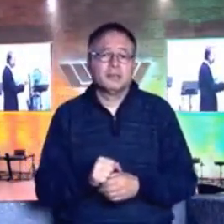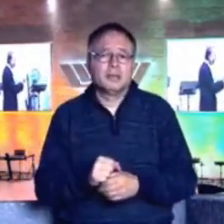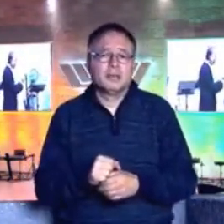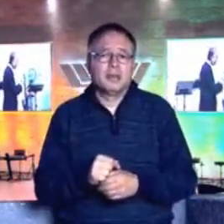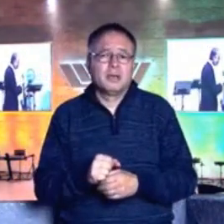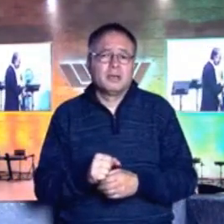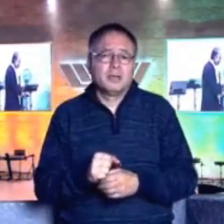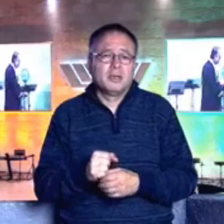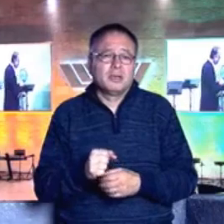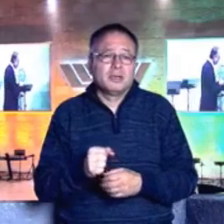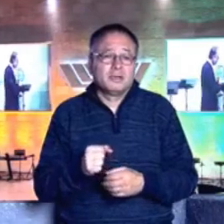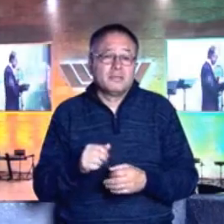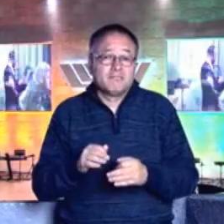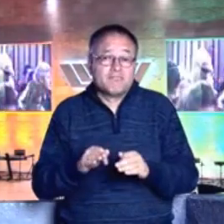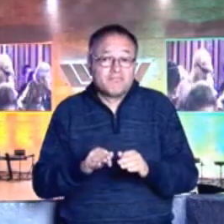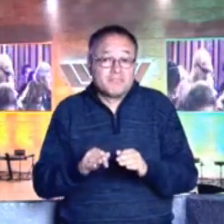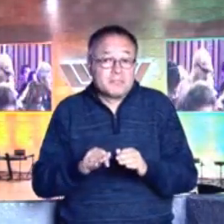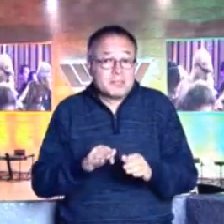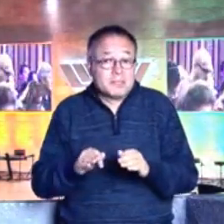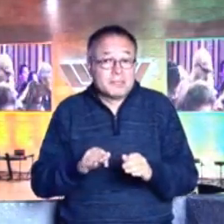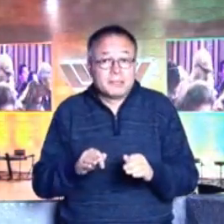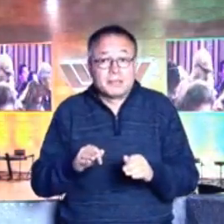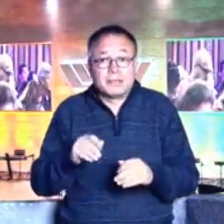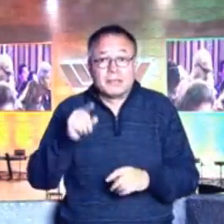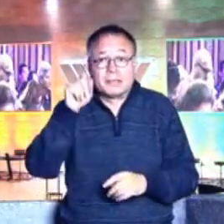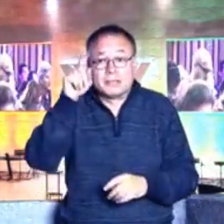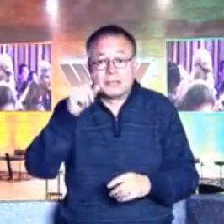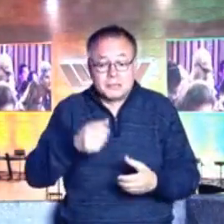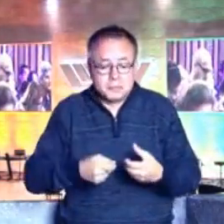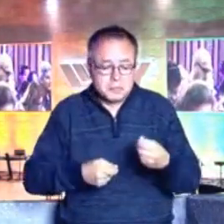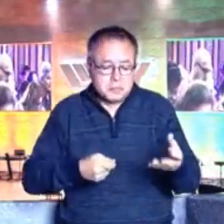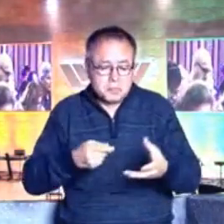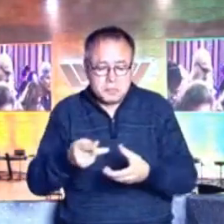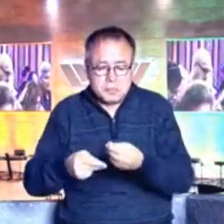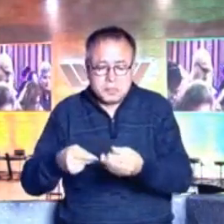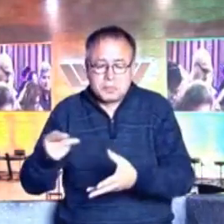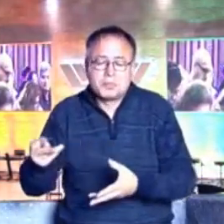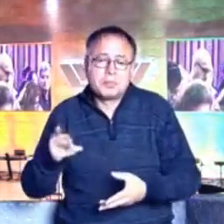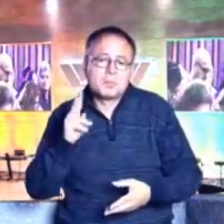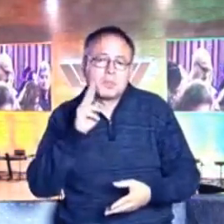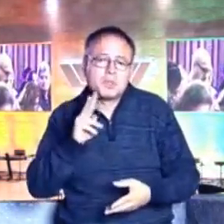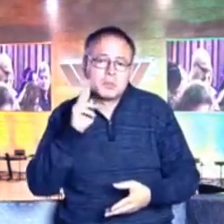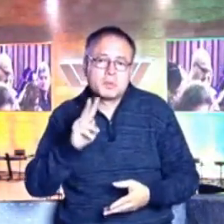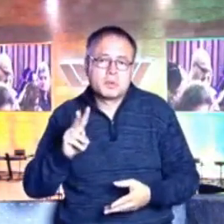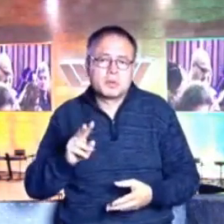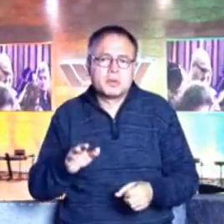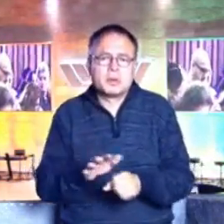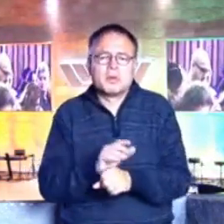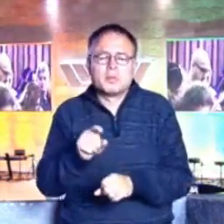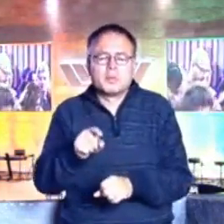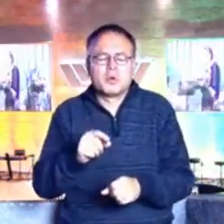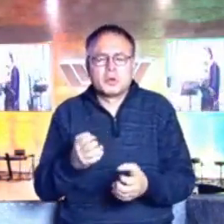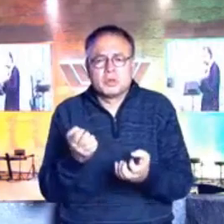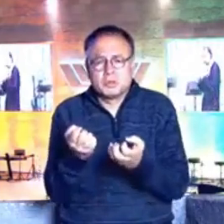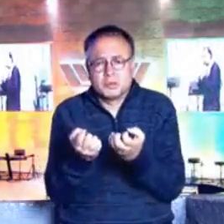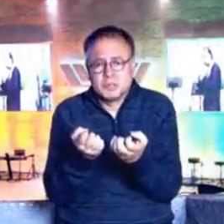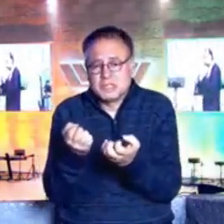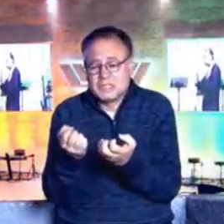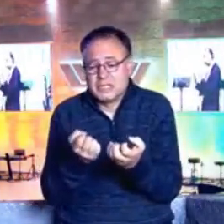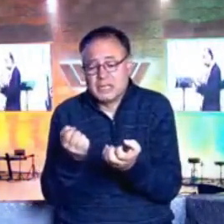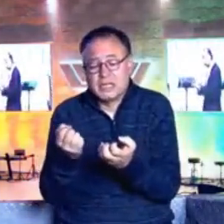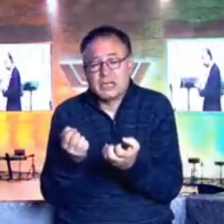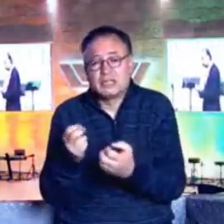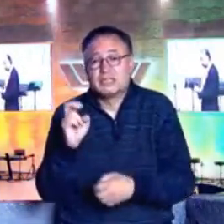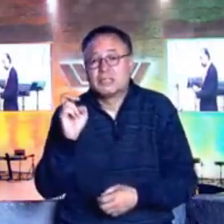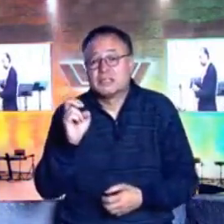tu generosidad porque tú nos estás entrenando para que nosotros también seamos generosos como